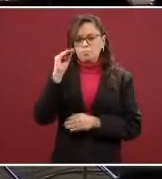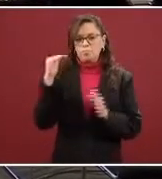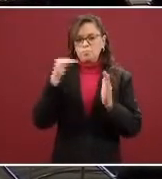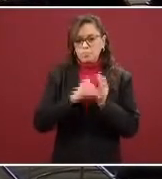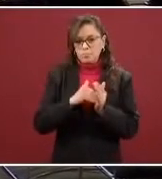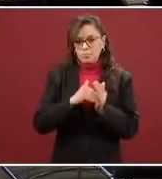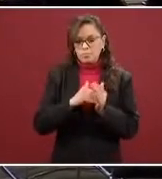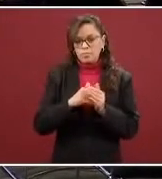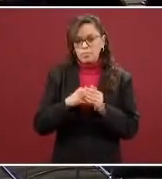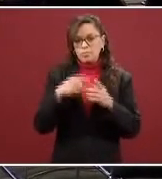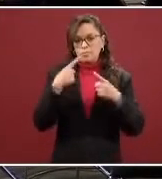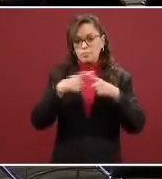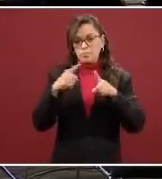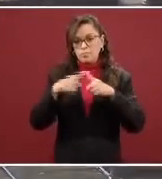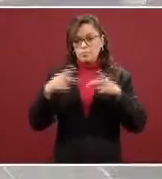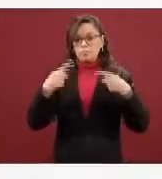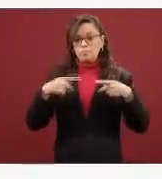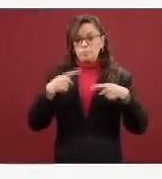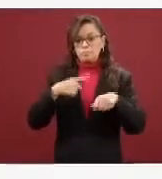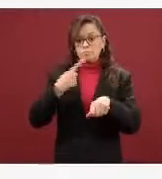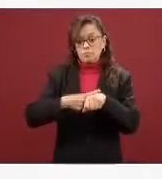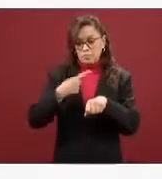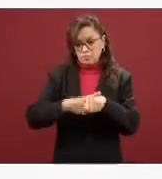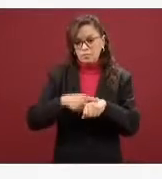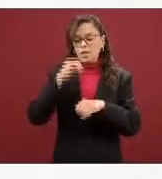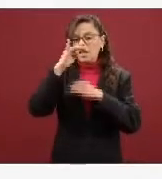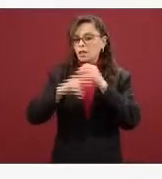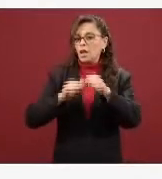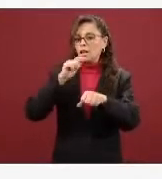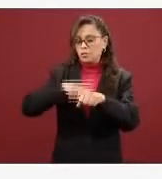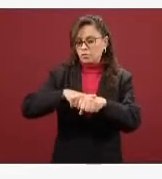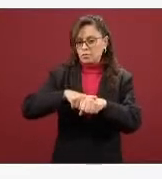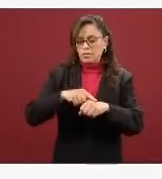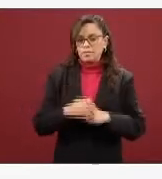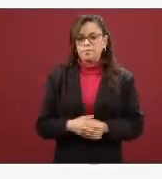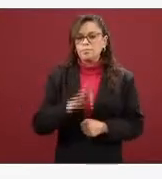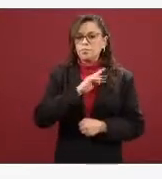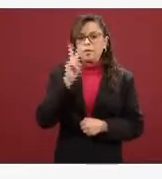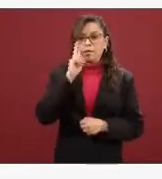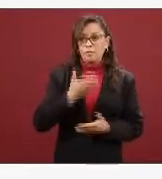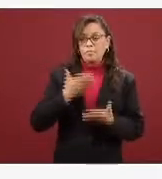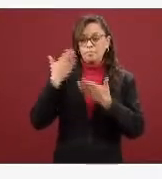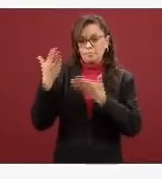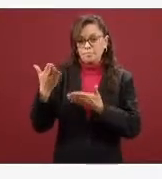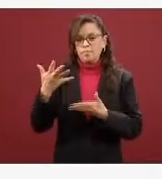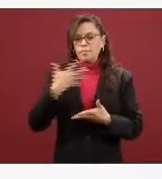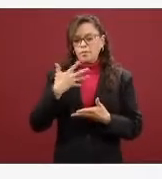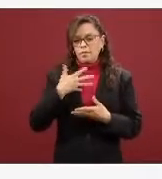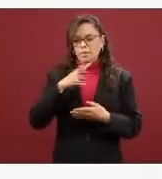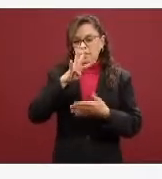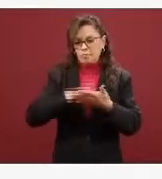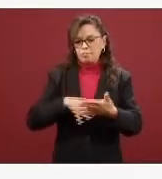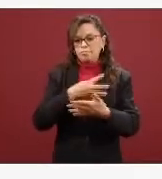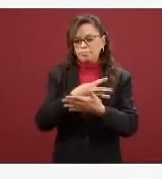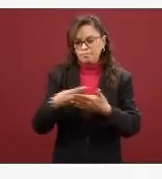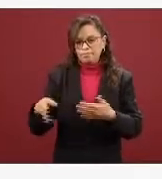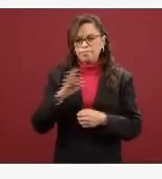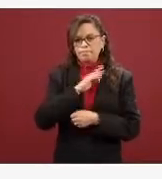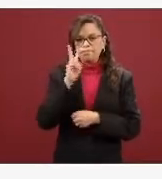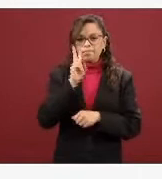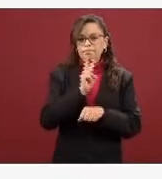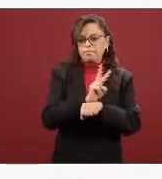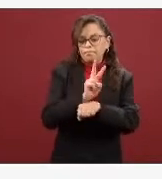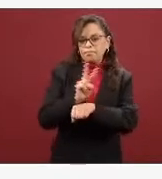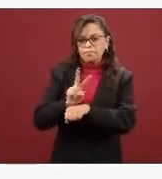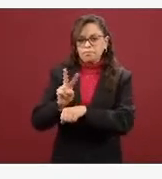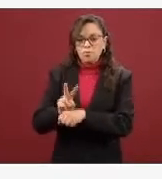se confirman a nivel internacional. Como ven ustedes, siempre tenemos una tabla en donde estamos monitoreando cuáles son los